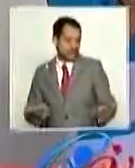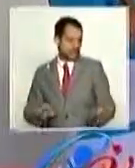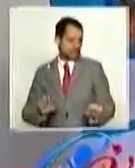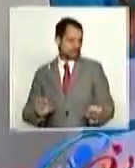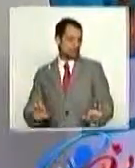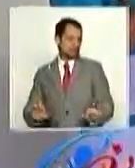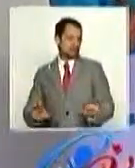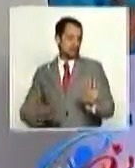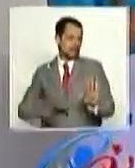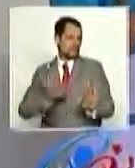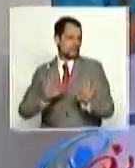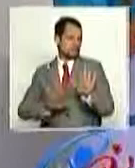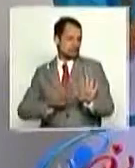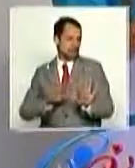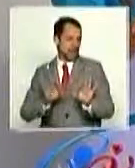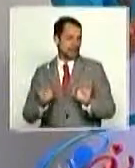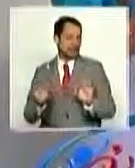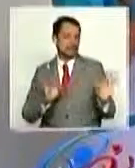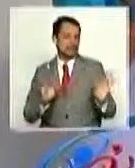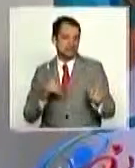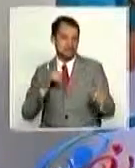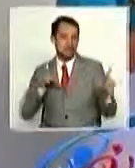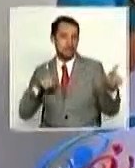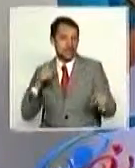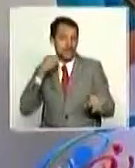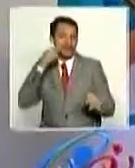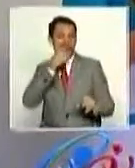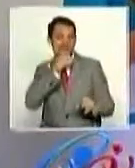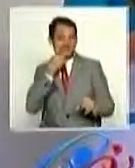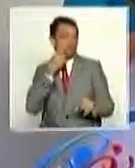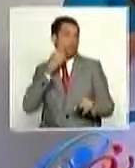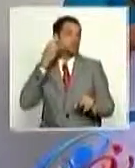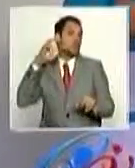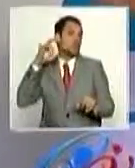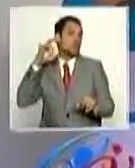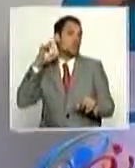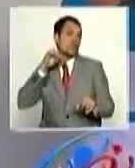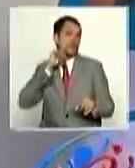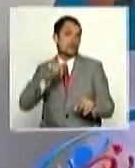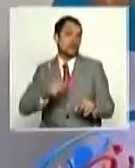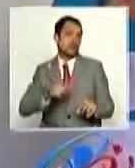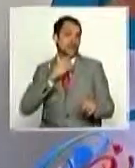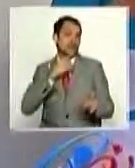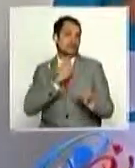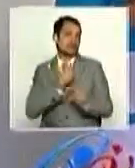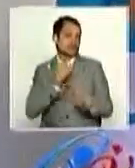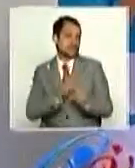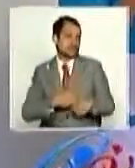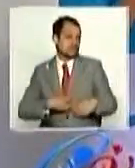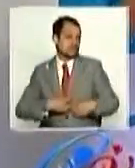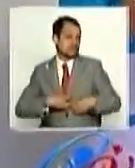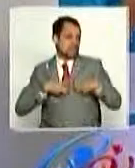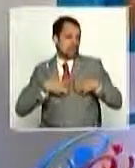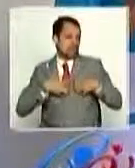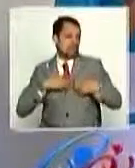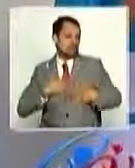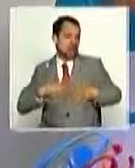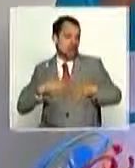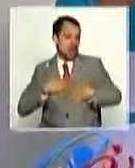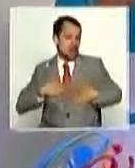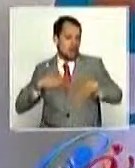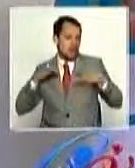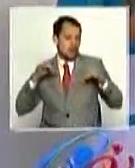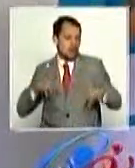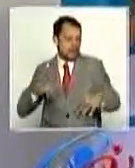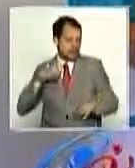la odontología siempre ha tenido la fama de ser una de las ramas de la medicina más incómoda por